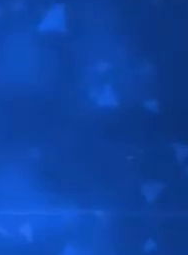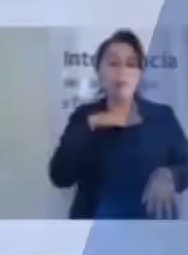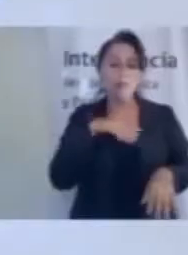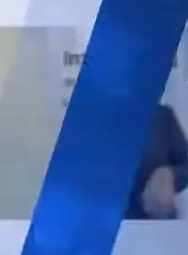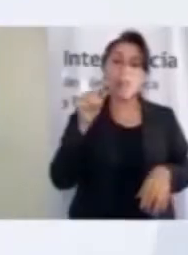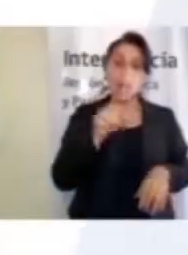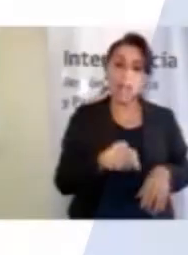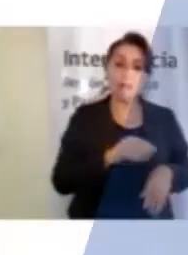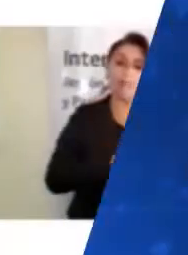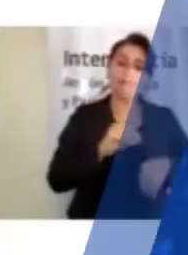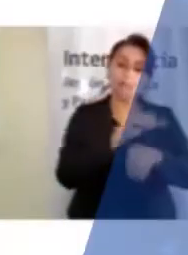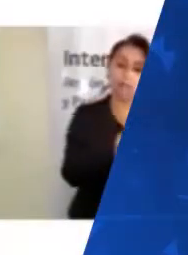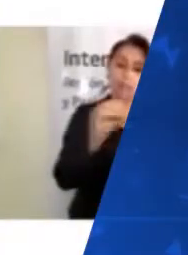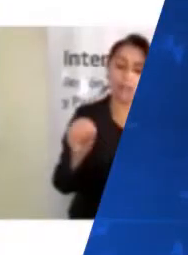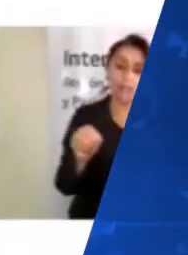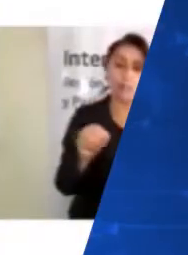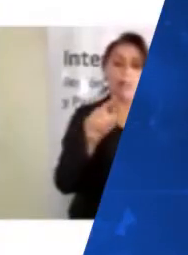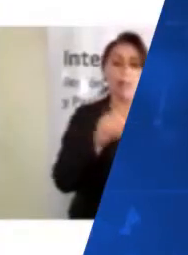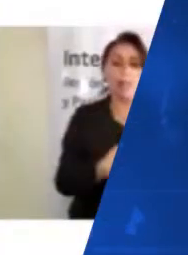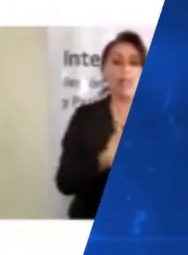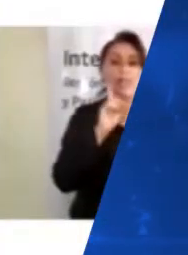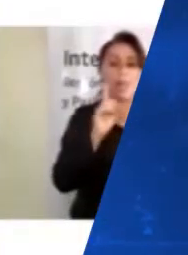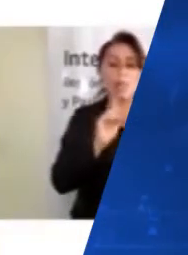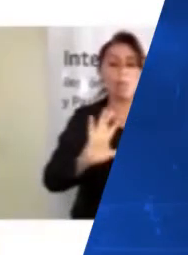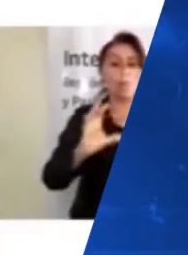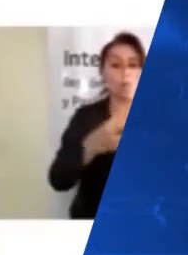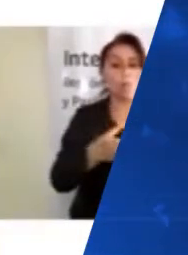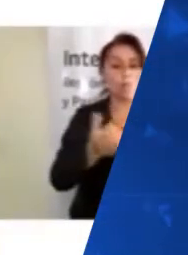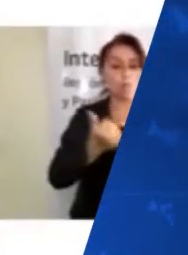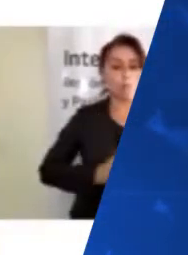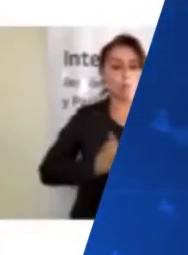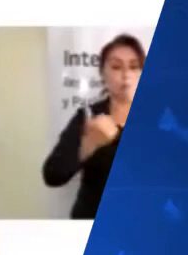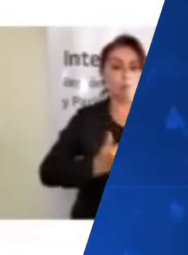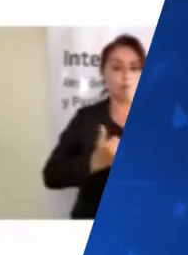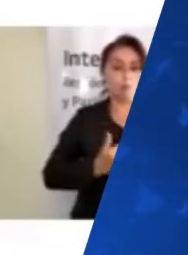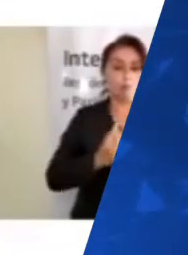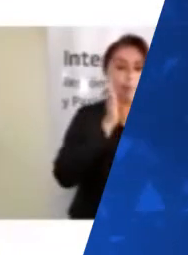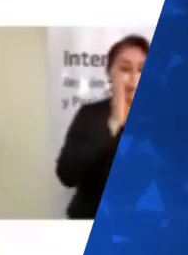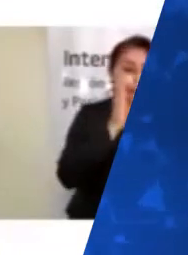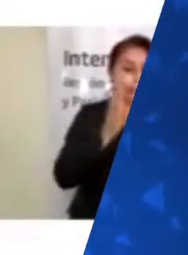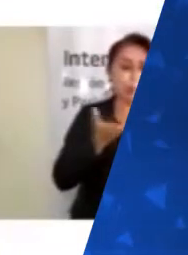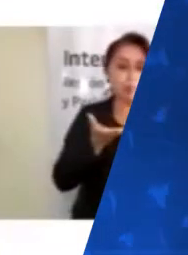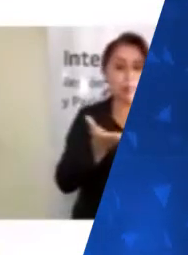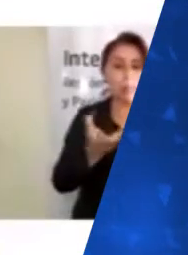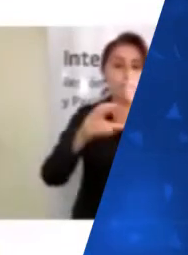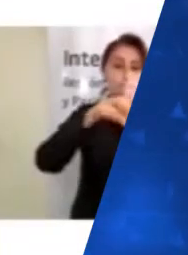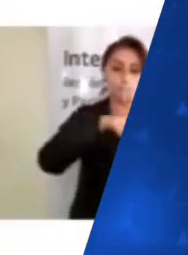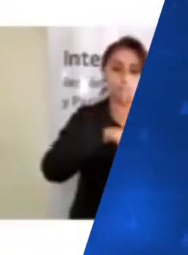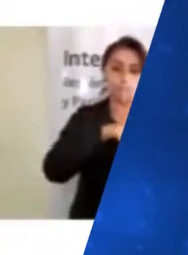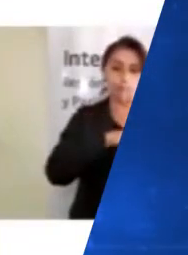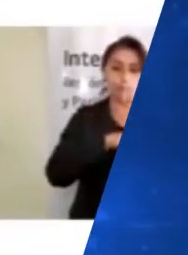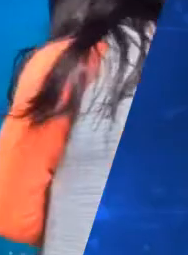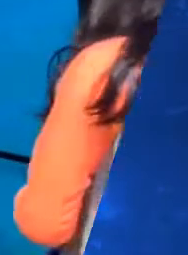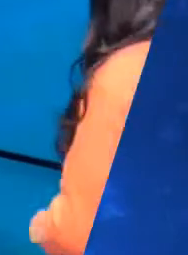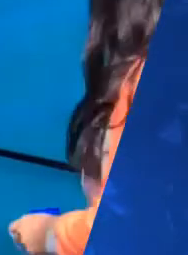2 fallecidos y 63 nuevos casos se reportaron durante esta jornada en la región de Arica y